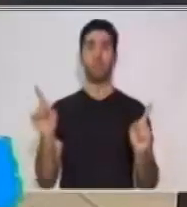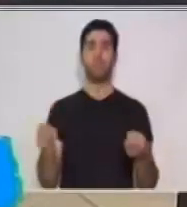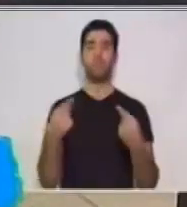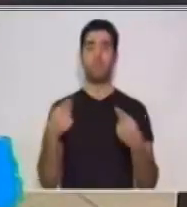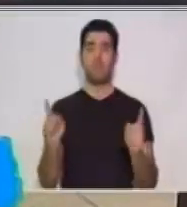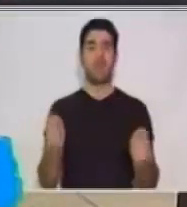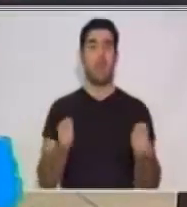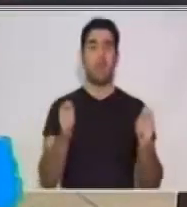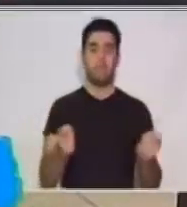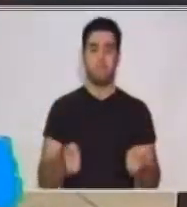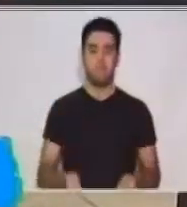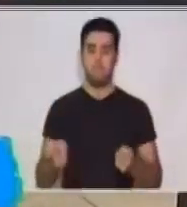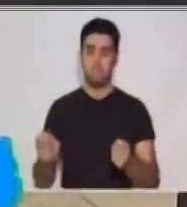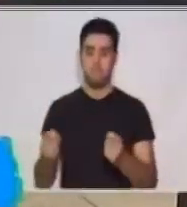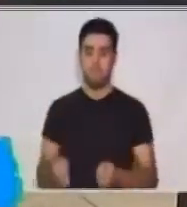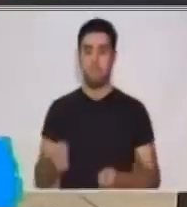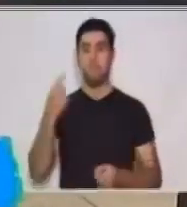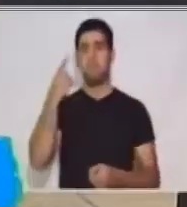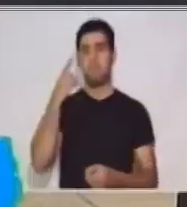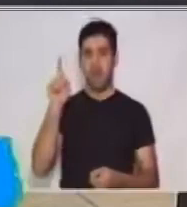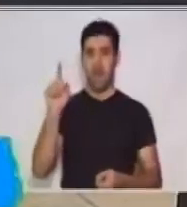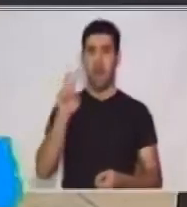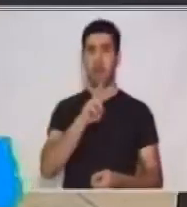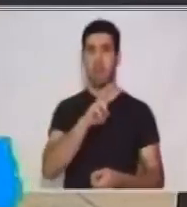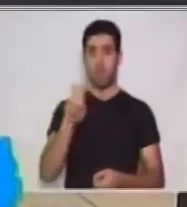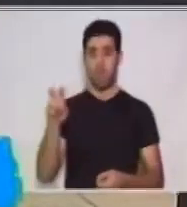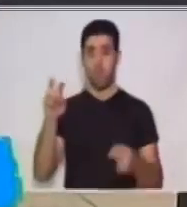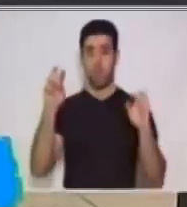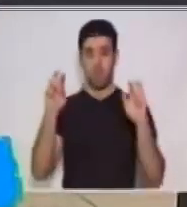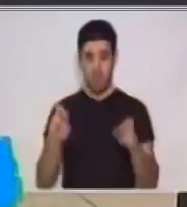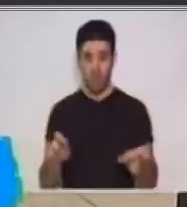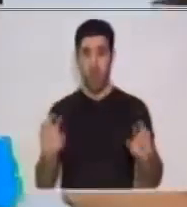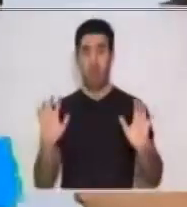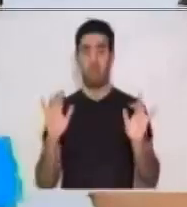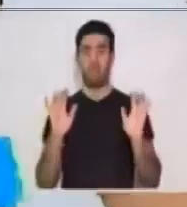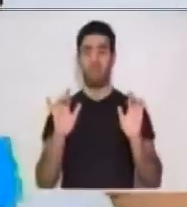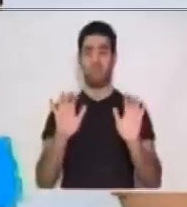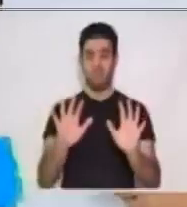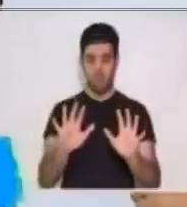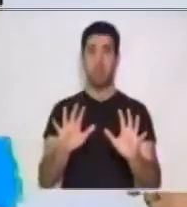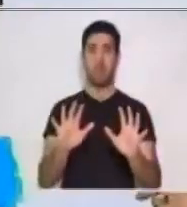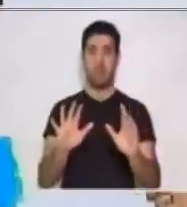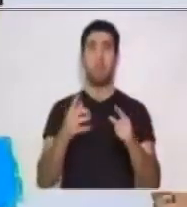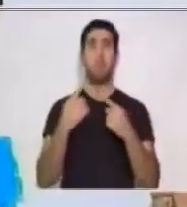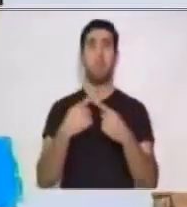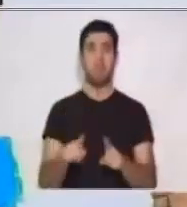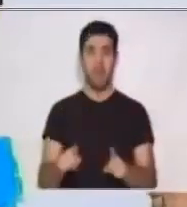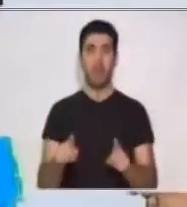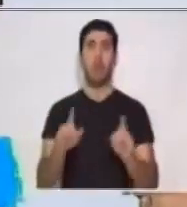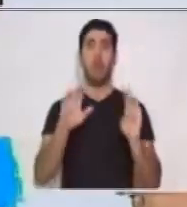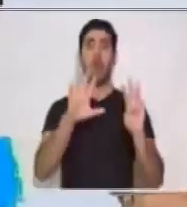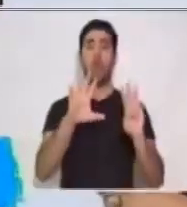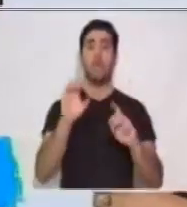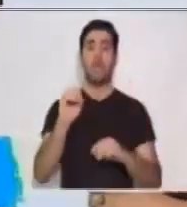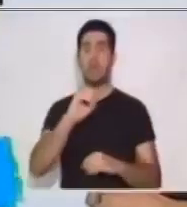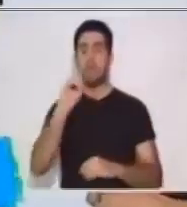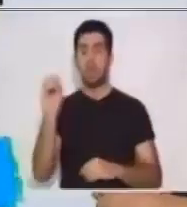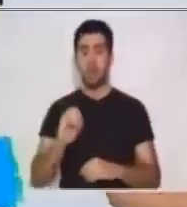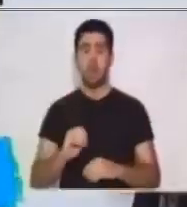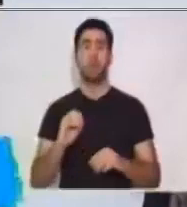para 200 personas. Sin embargo, solo el 80% de las personas compraron